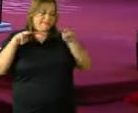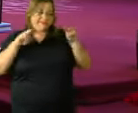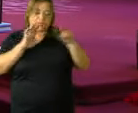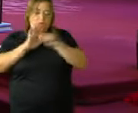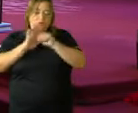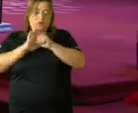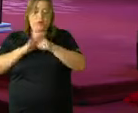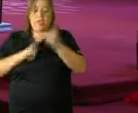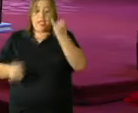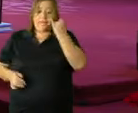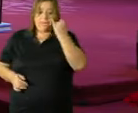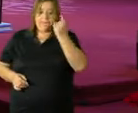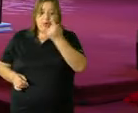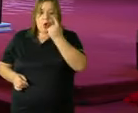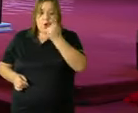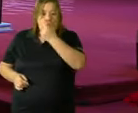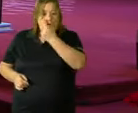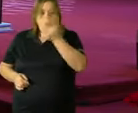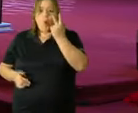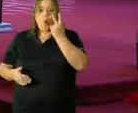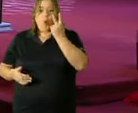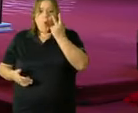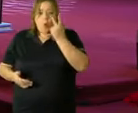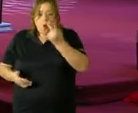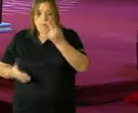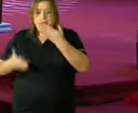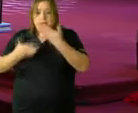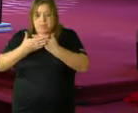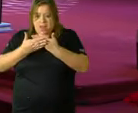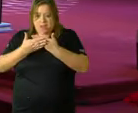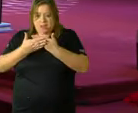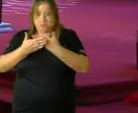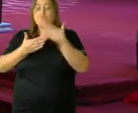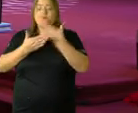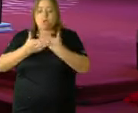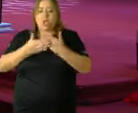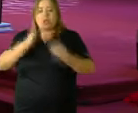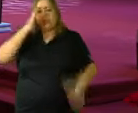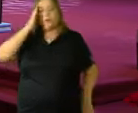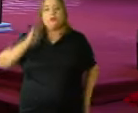son malos. El que tiene un ojo malo lo ve todo malo.